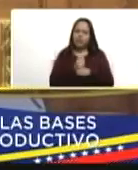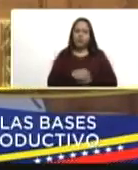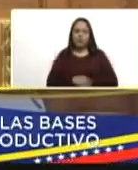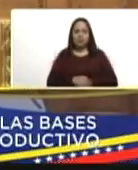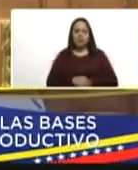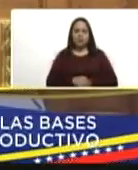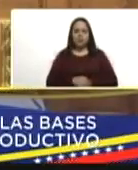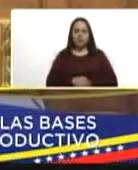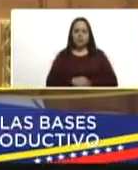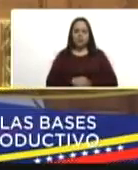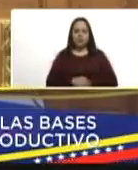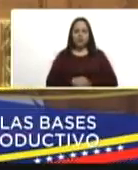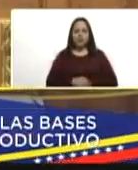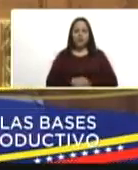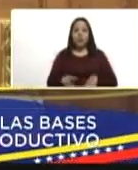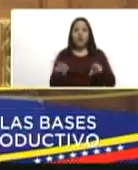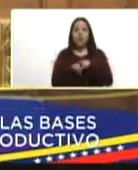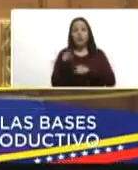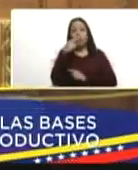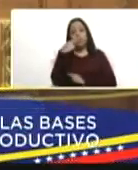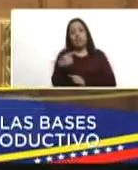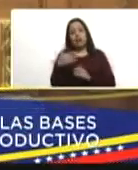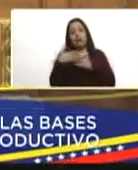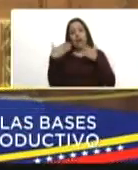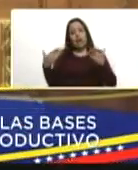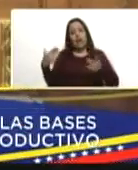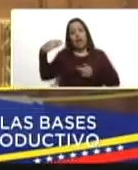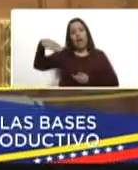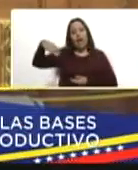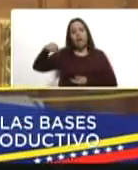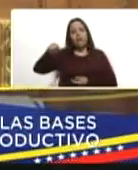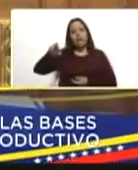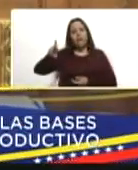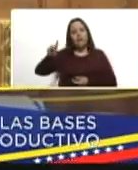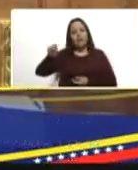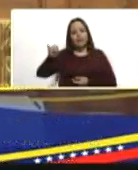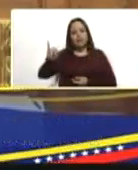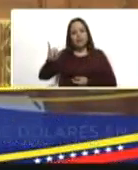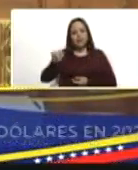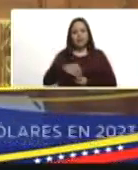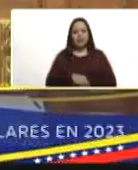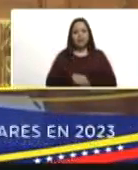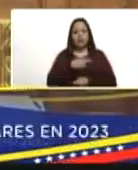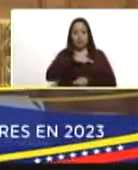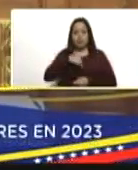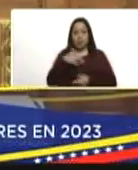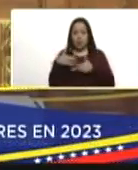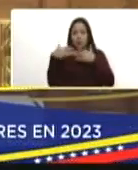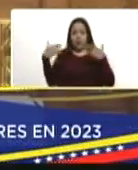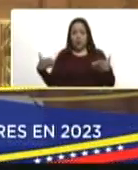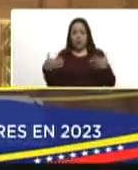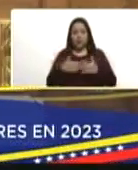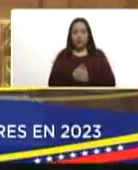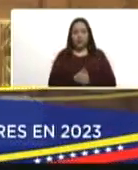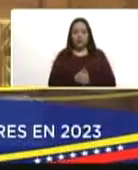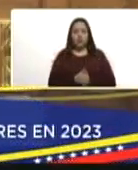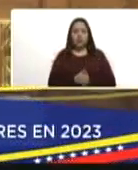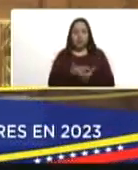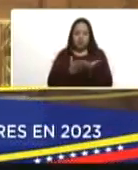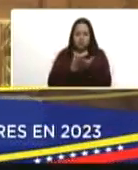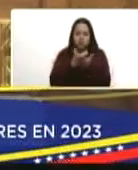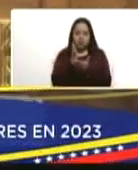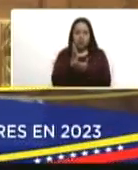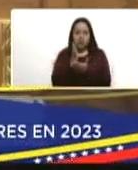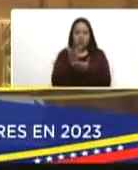trabajar como decía el gran José Martín embajador de agoberto nuestro gran apóstol